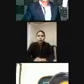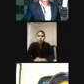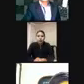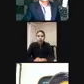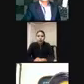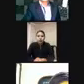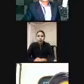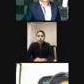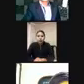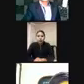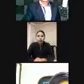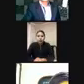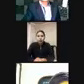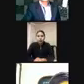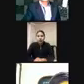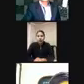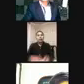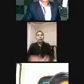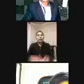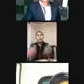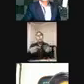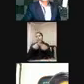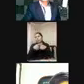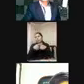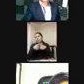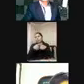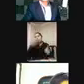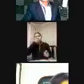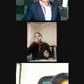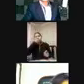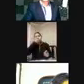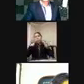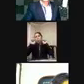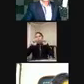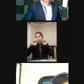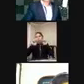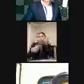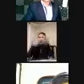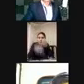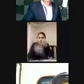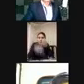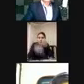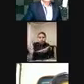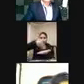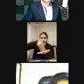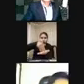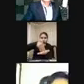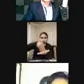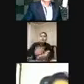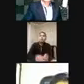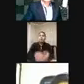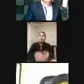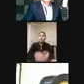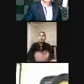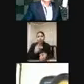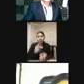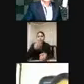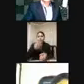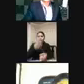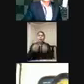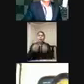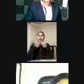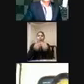el centro para poder programar una cita. Ok, muchas gracias. Tenemos otra